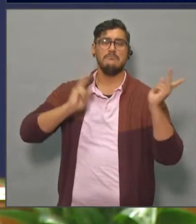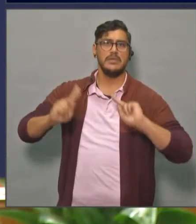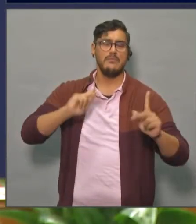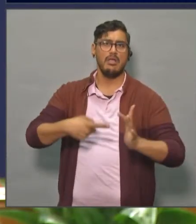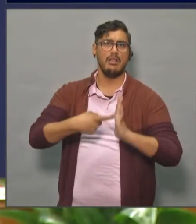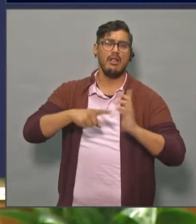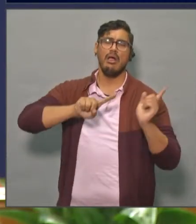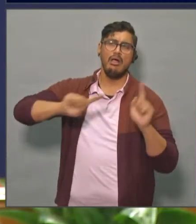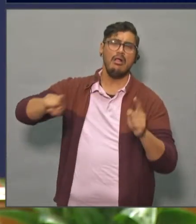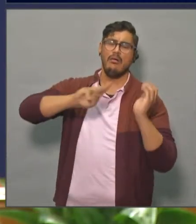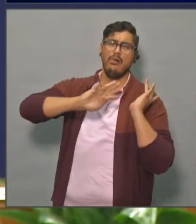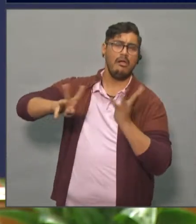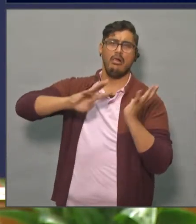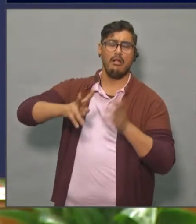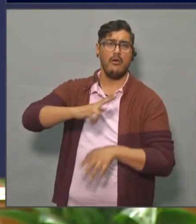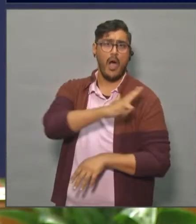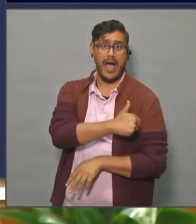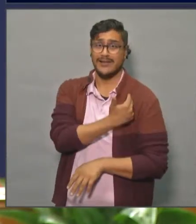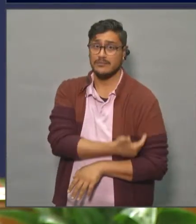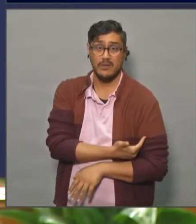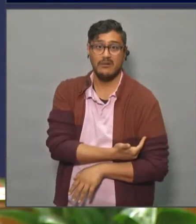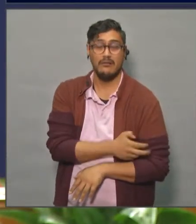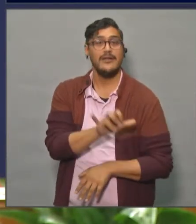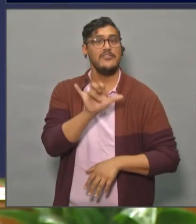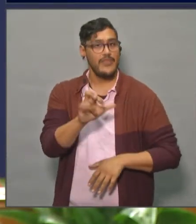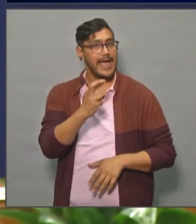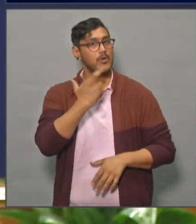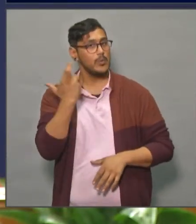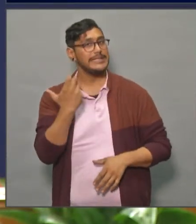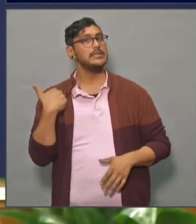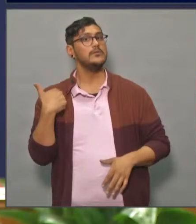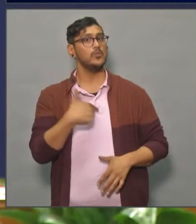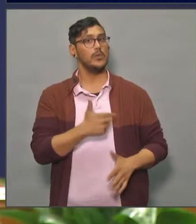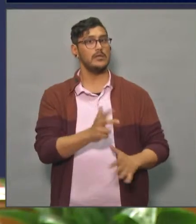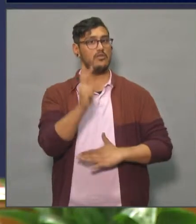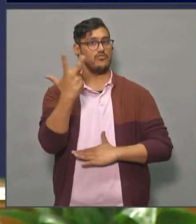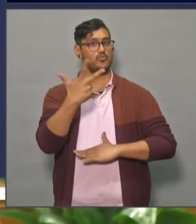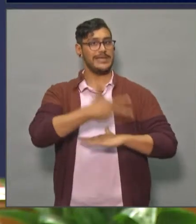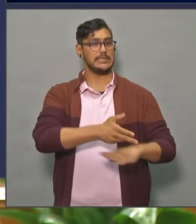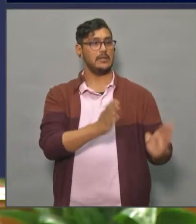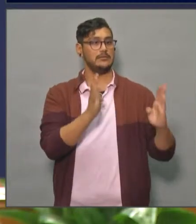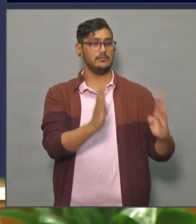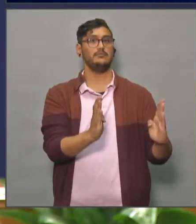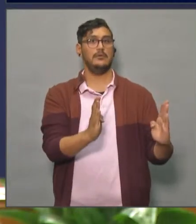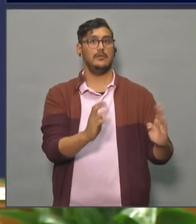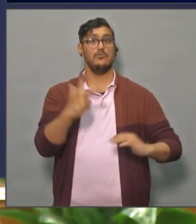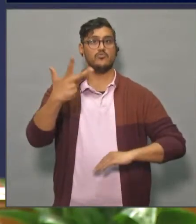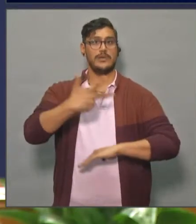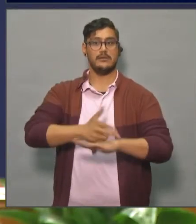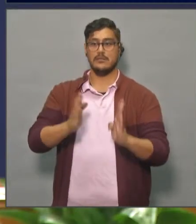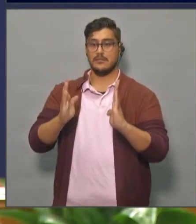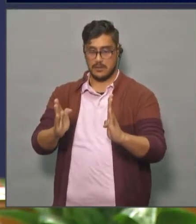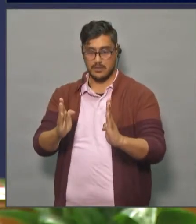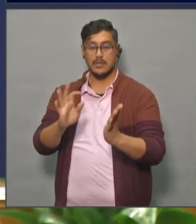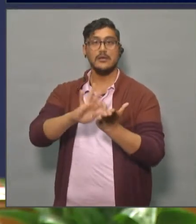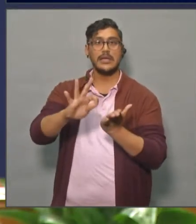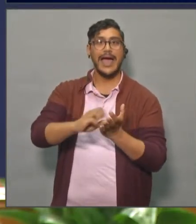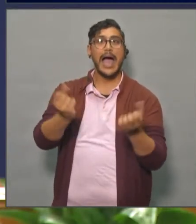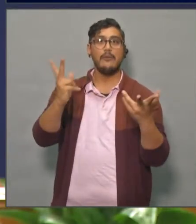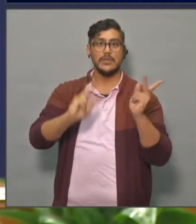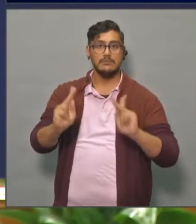hospitalizaciones. Por eso vamos a analizar un promedio de 3 días en el número de personas actualmente hospitalizadas